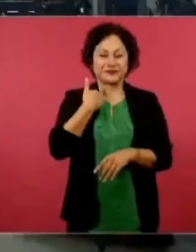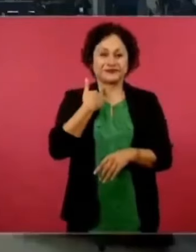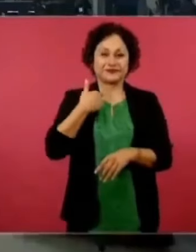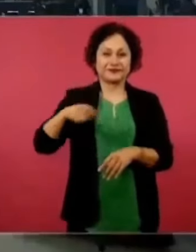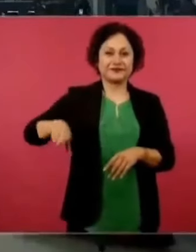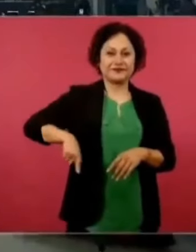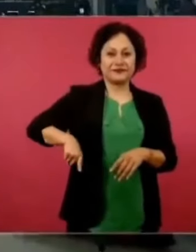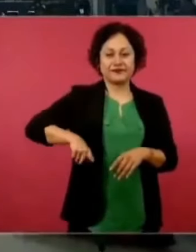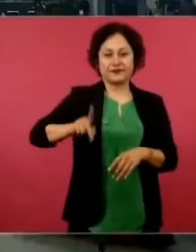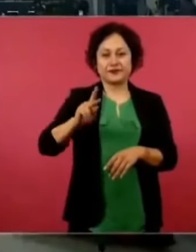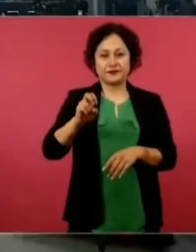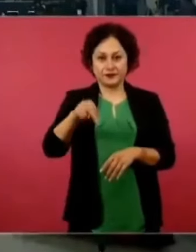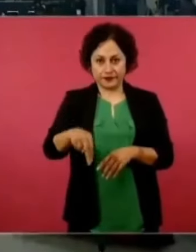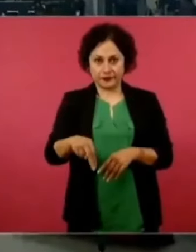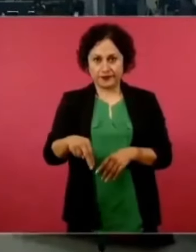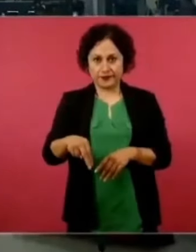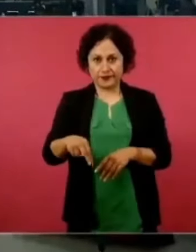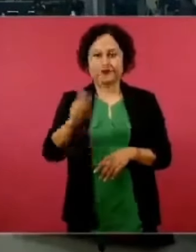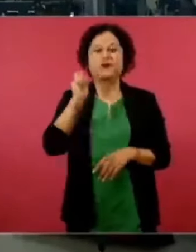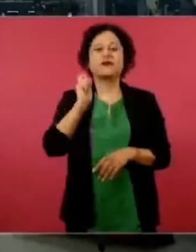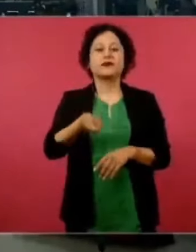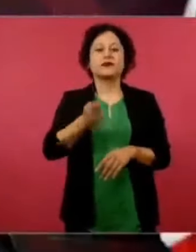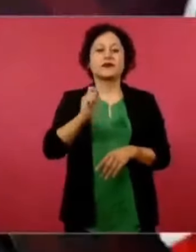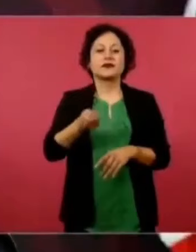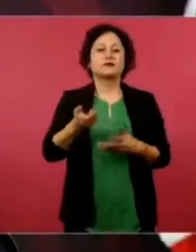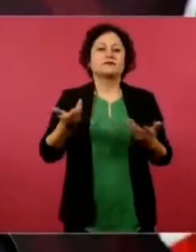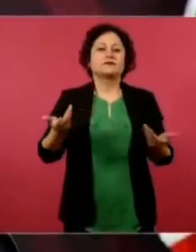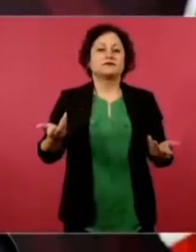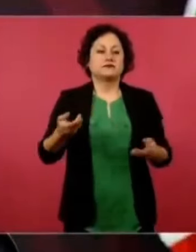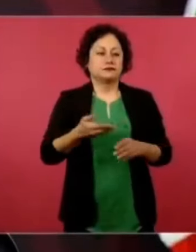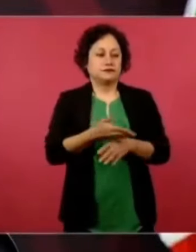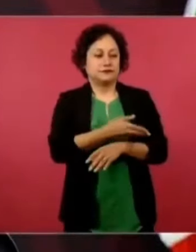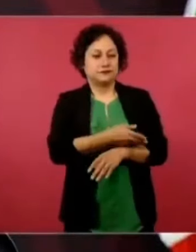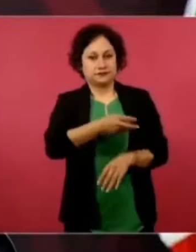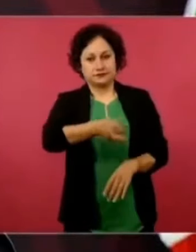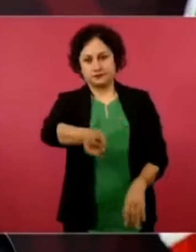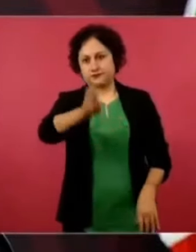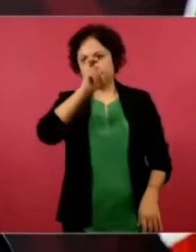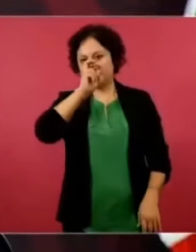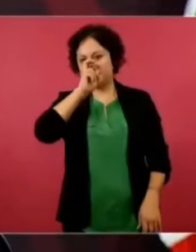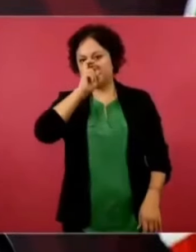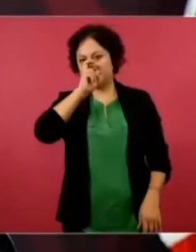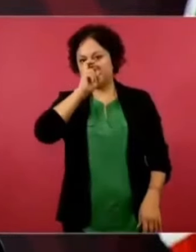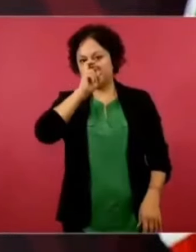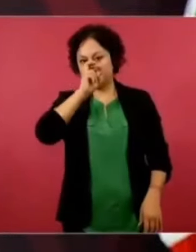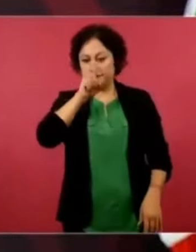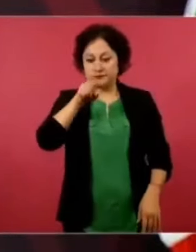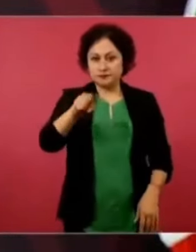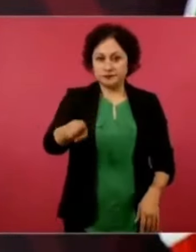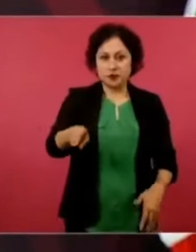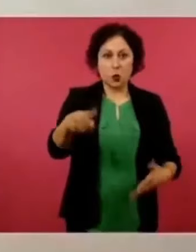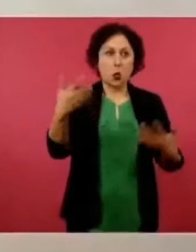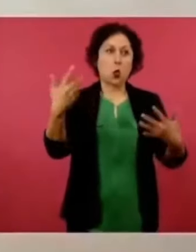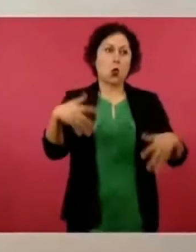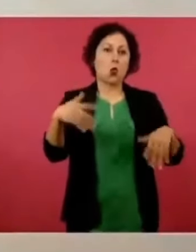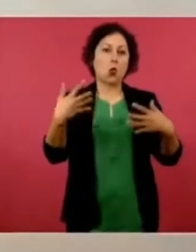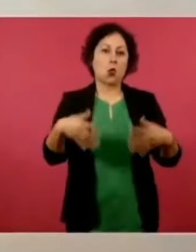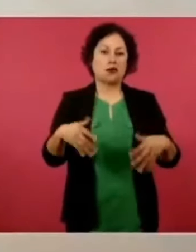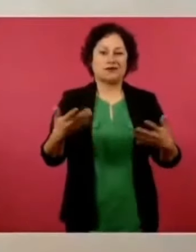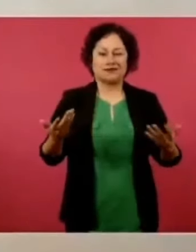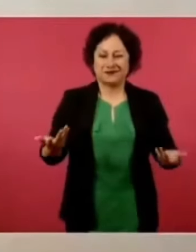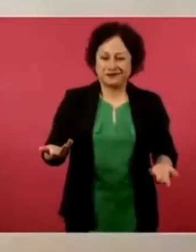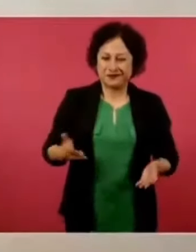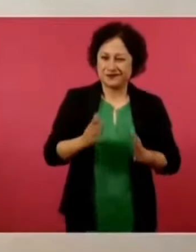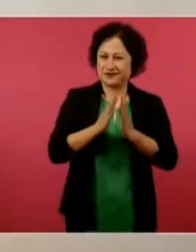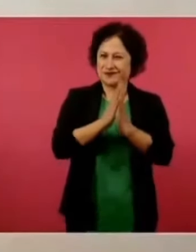son de lo más autoritario que pueda haber no Era ese el fondo